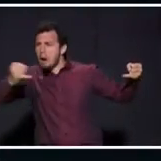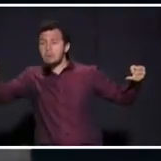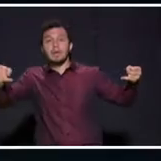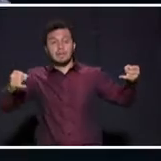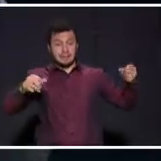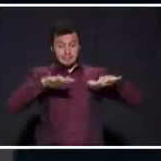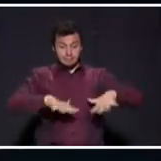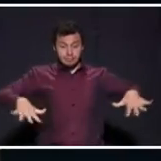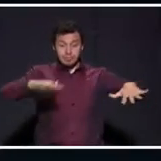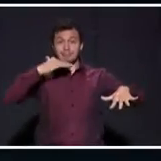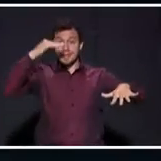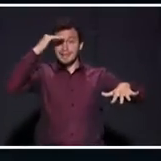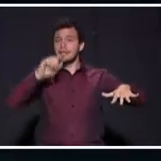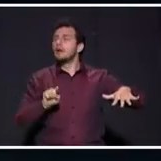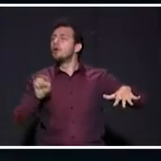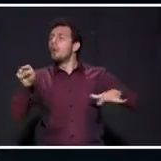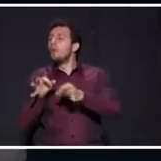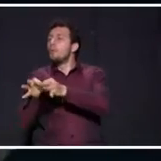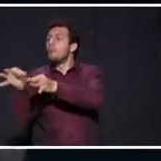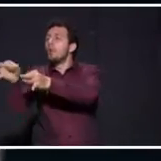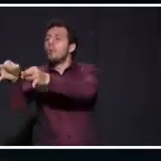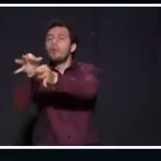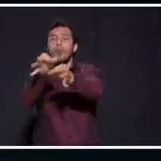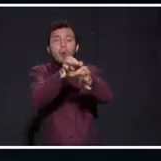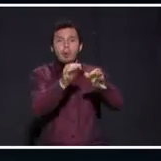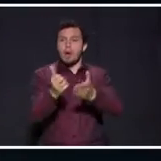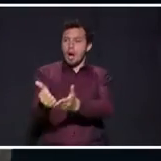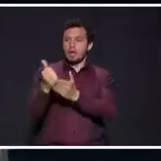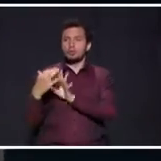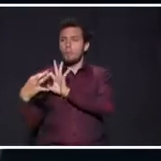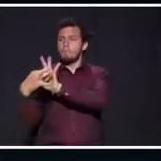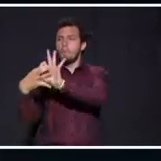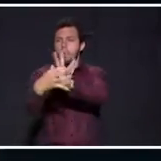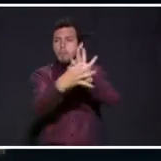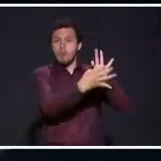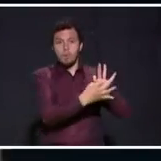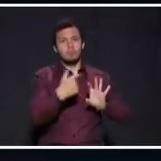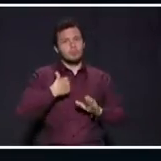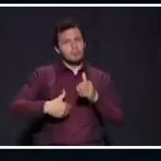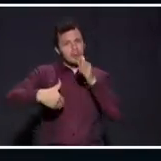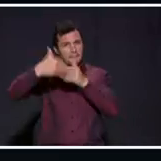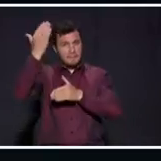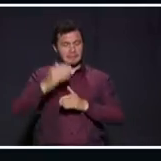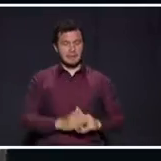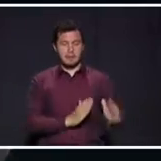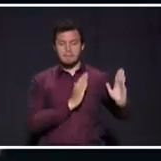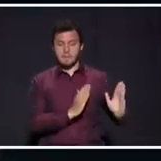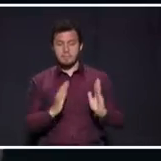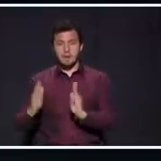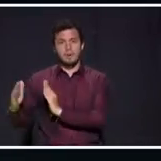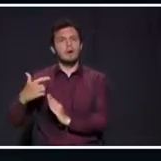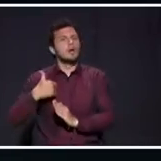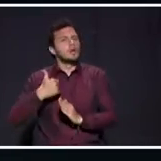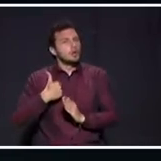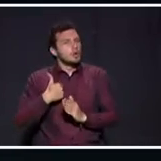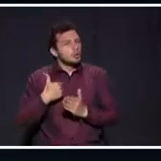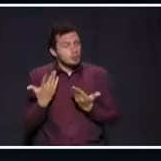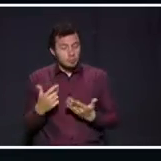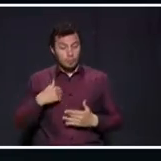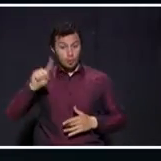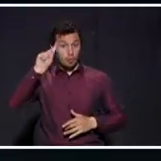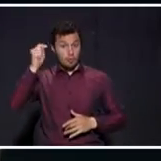y nos va a generar una conectividad que va en tres etapas yo voy a terminar en este periodo la gobernación en asocio con el